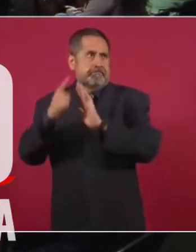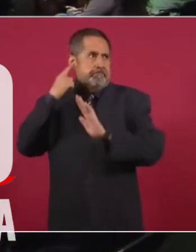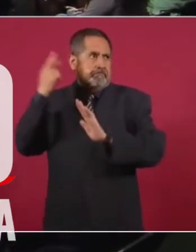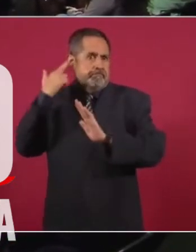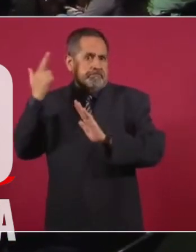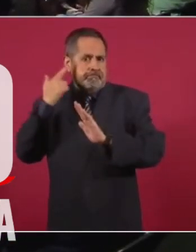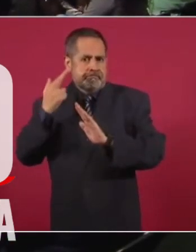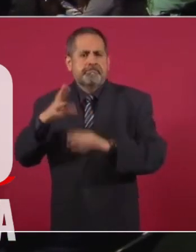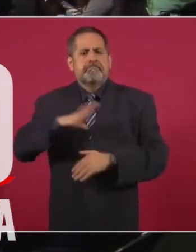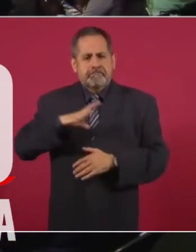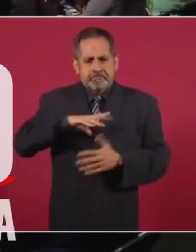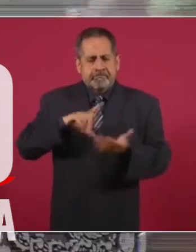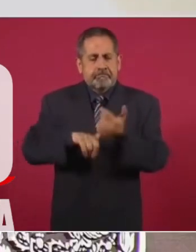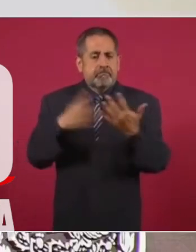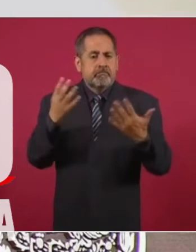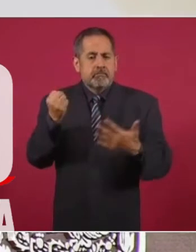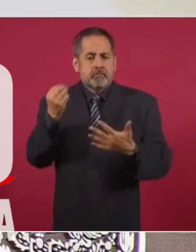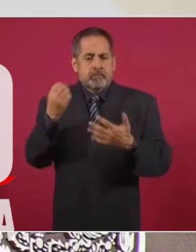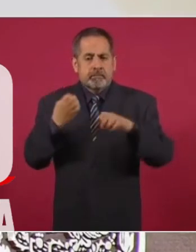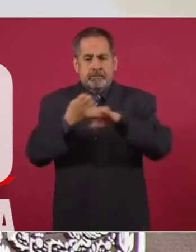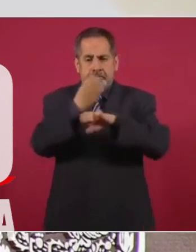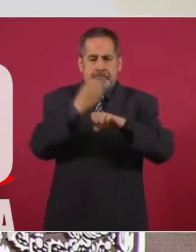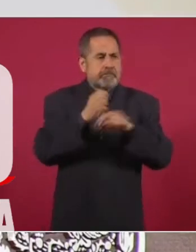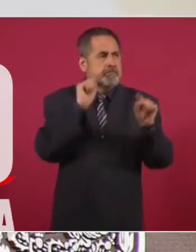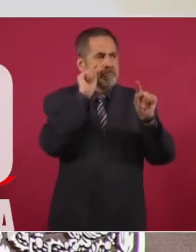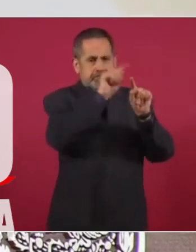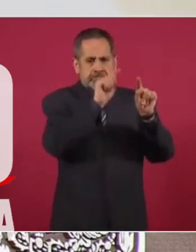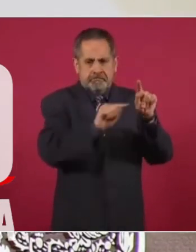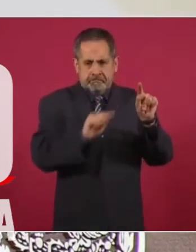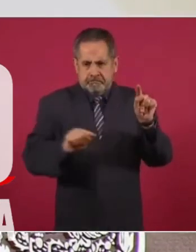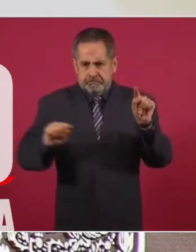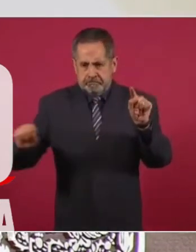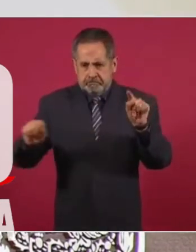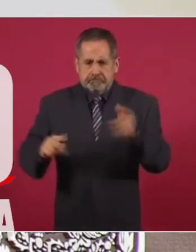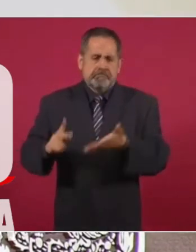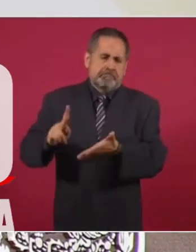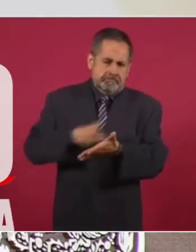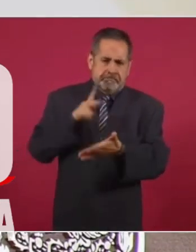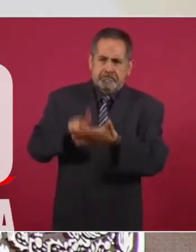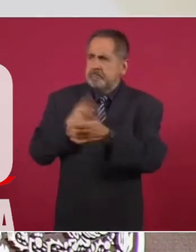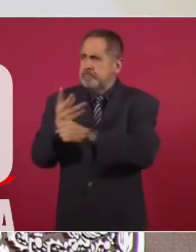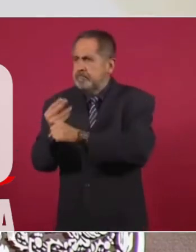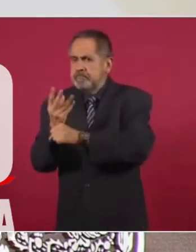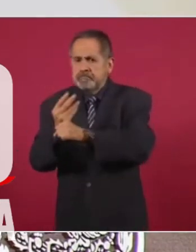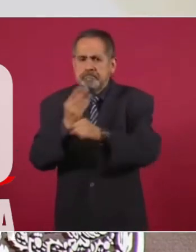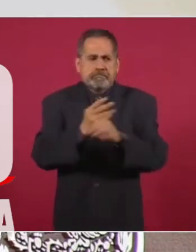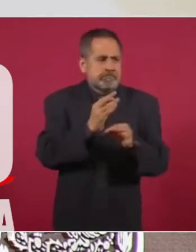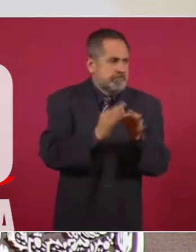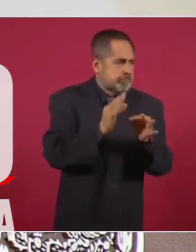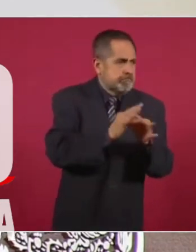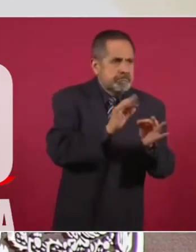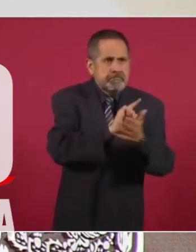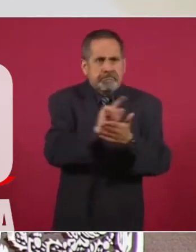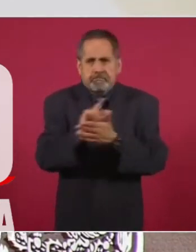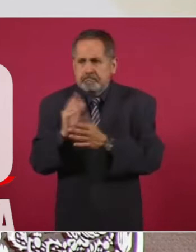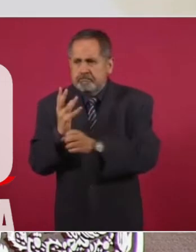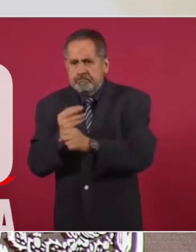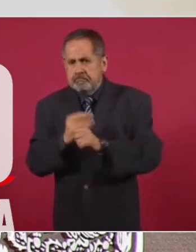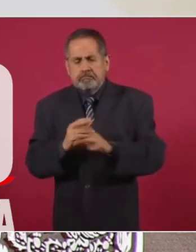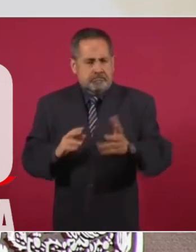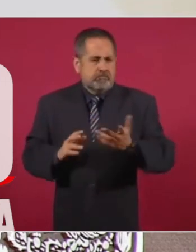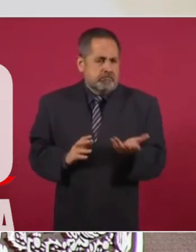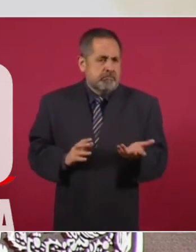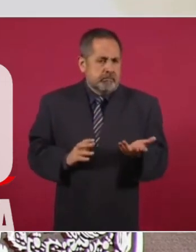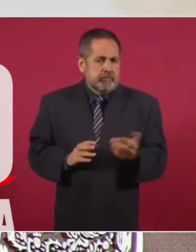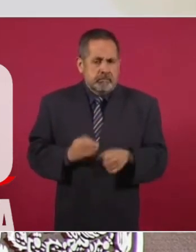en nueve estados evidentemente se les da un mantenimiento frecuente vamos a verificar